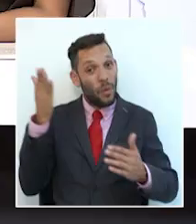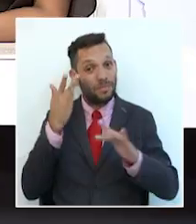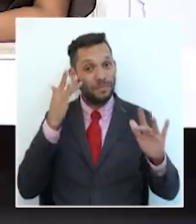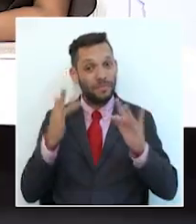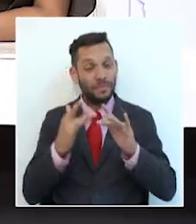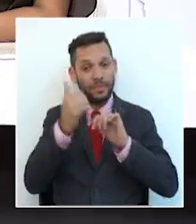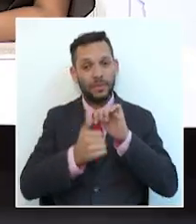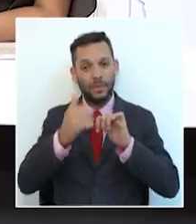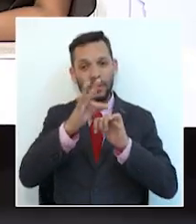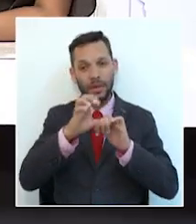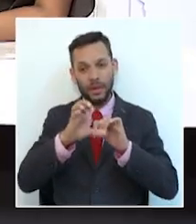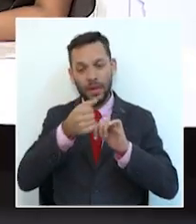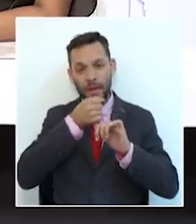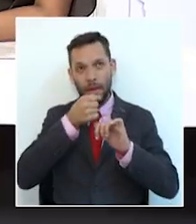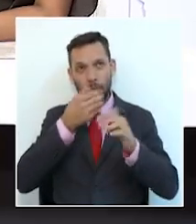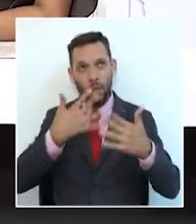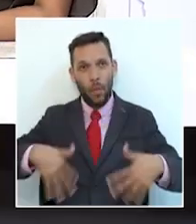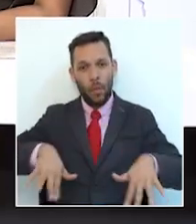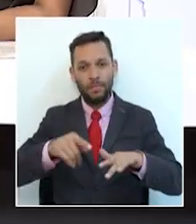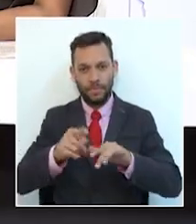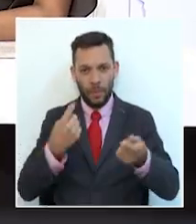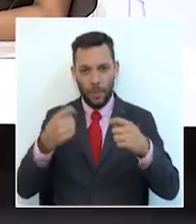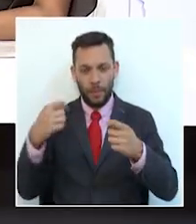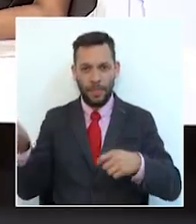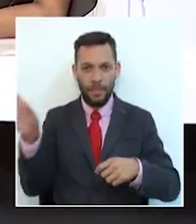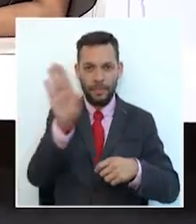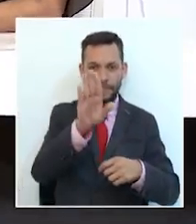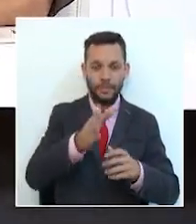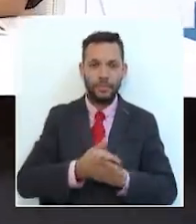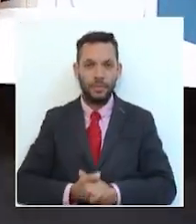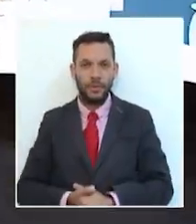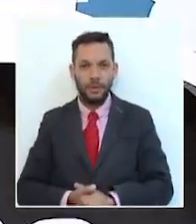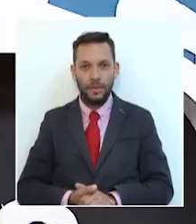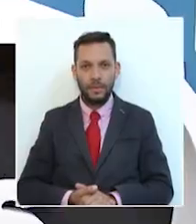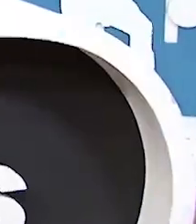sociales, @TCNoticias. Hacemos una pausa, ya regresamos con más información en Telecafé Noticias.